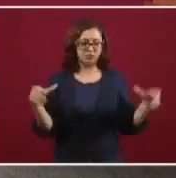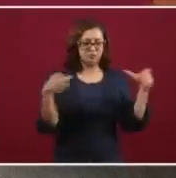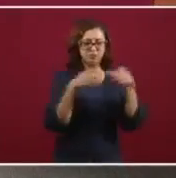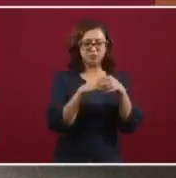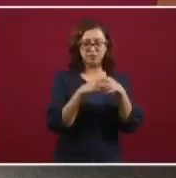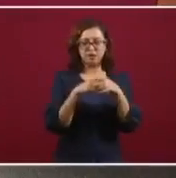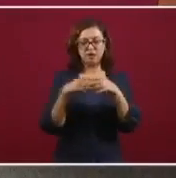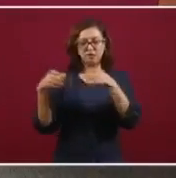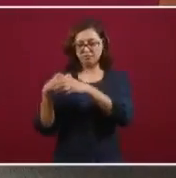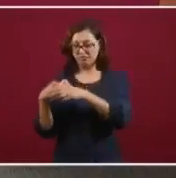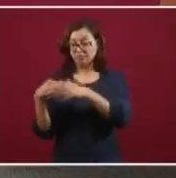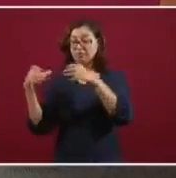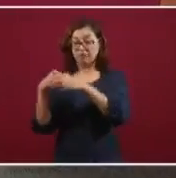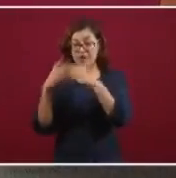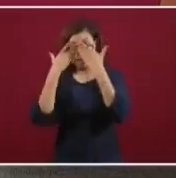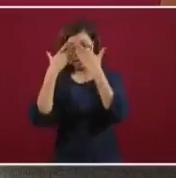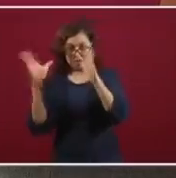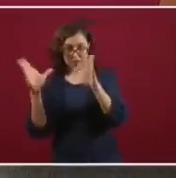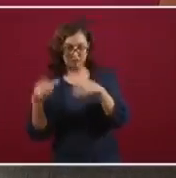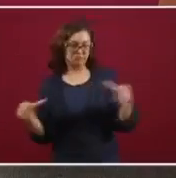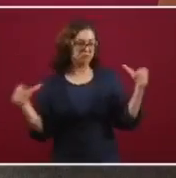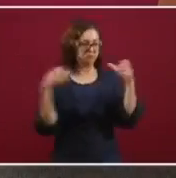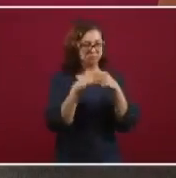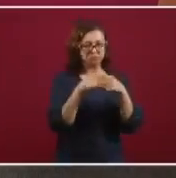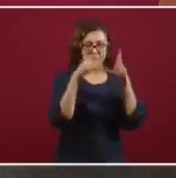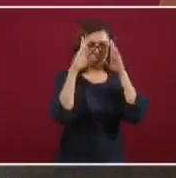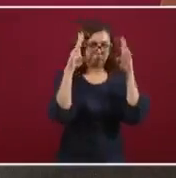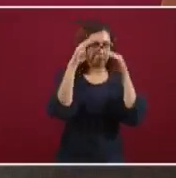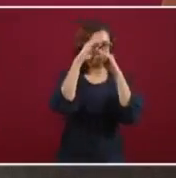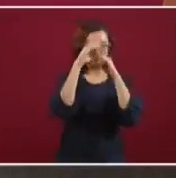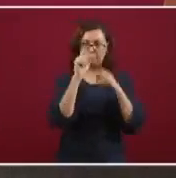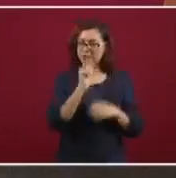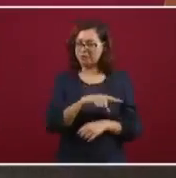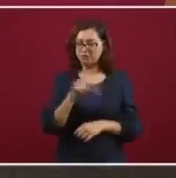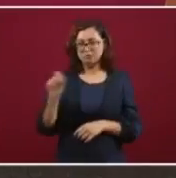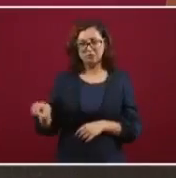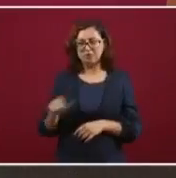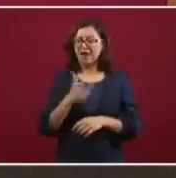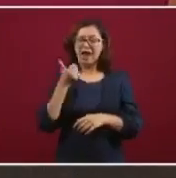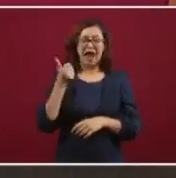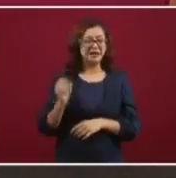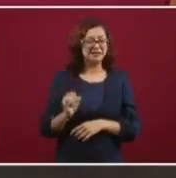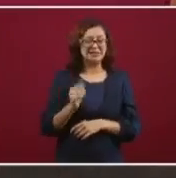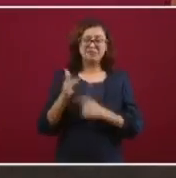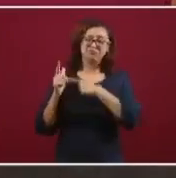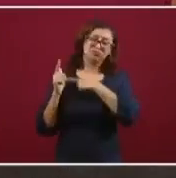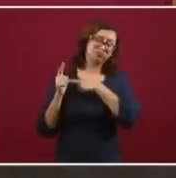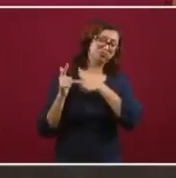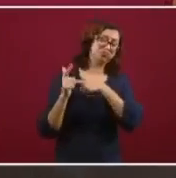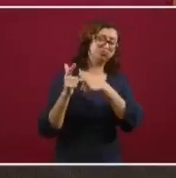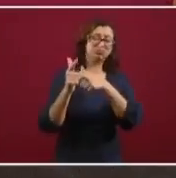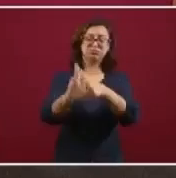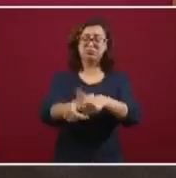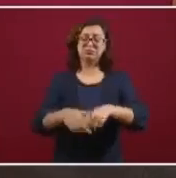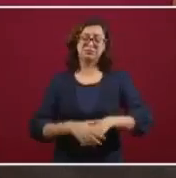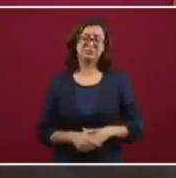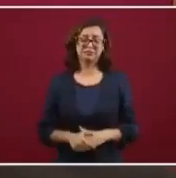la liberal y la conservadora. Y eso es lo que está sucediendo ahora,